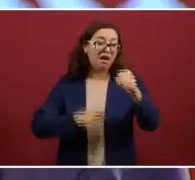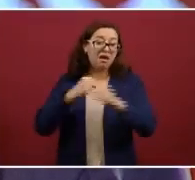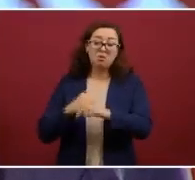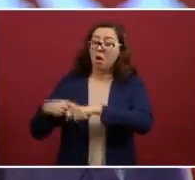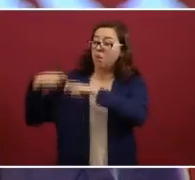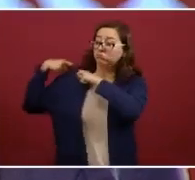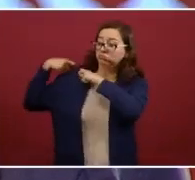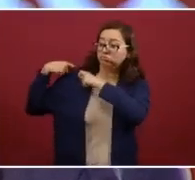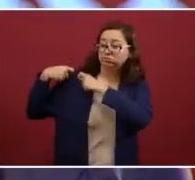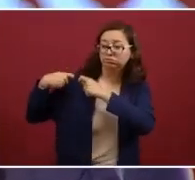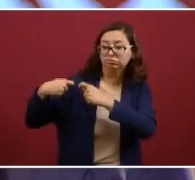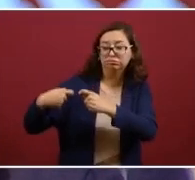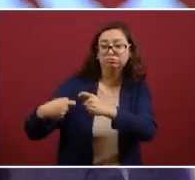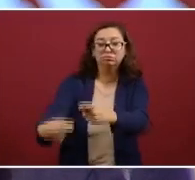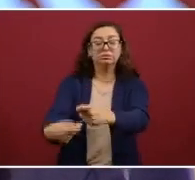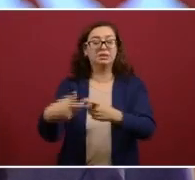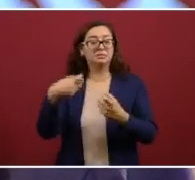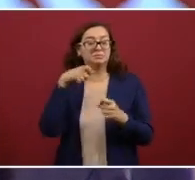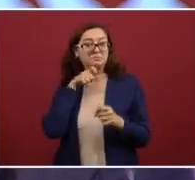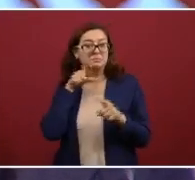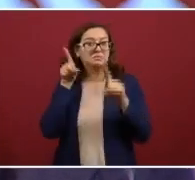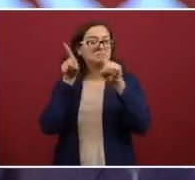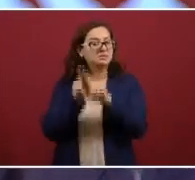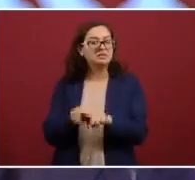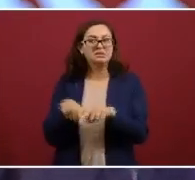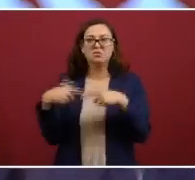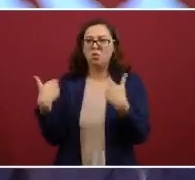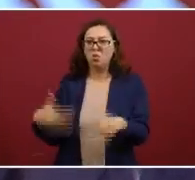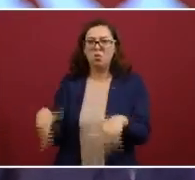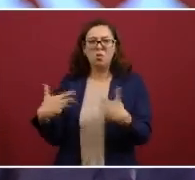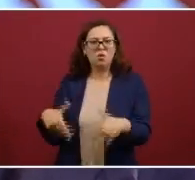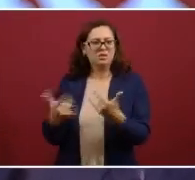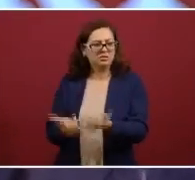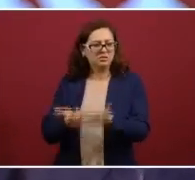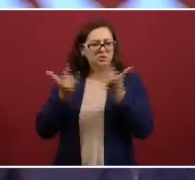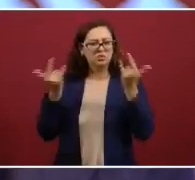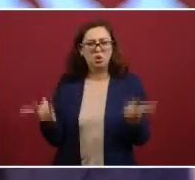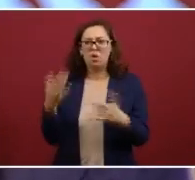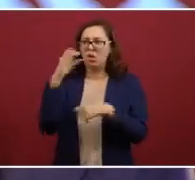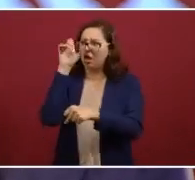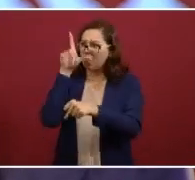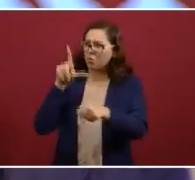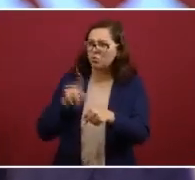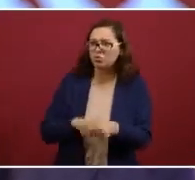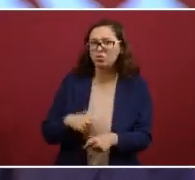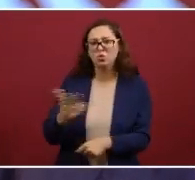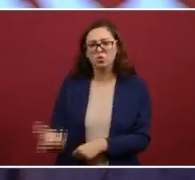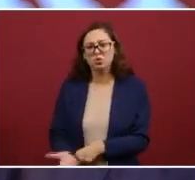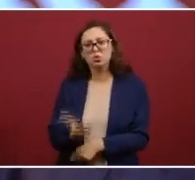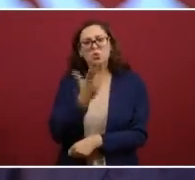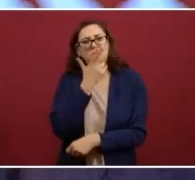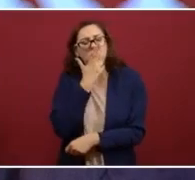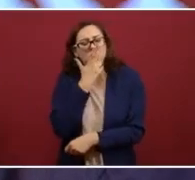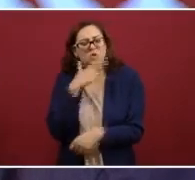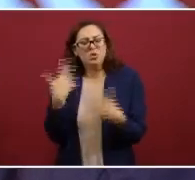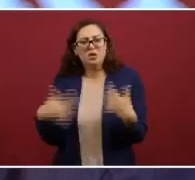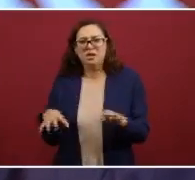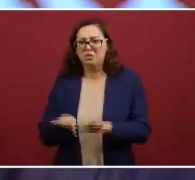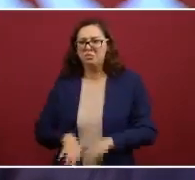por la civilización mesoamericana y este legado cultural, esta historia, como nos ha señalado el presidente, es